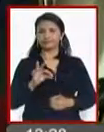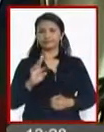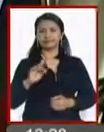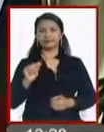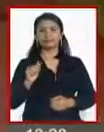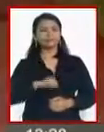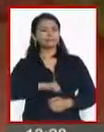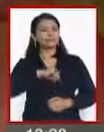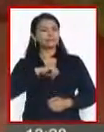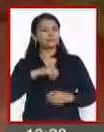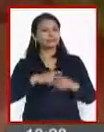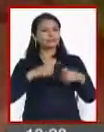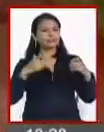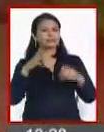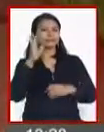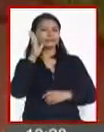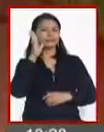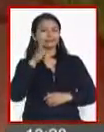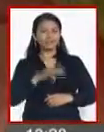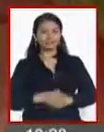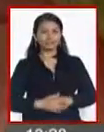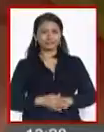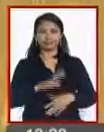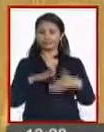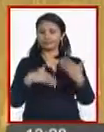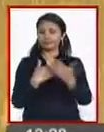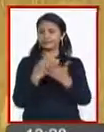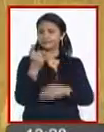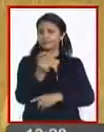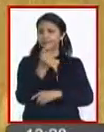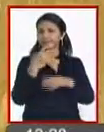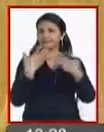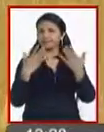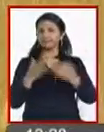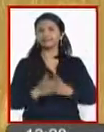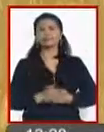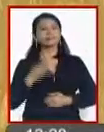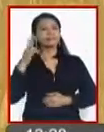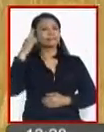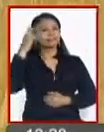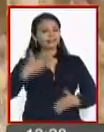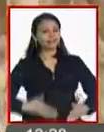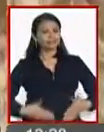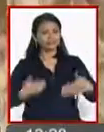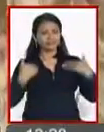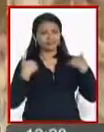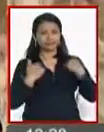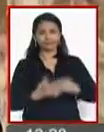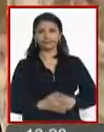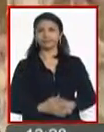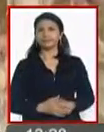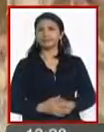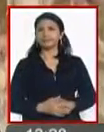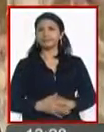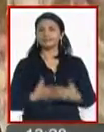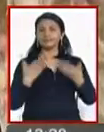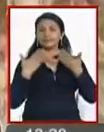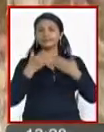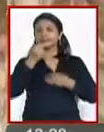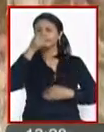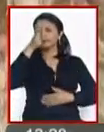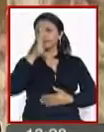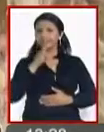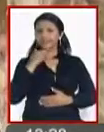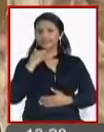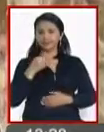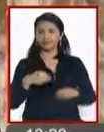Francisca es el orgullo más grande de su madre por todos los logros que alcanzó, la razón de su vivir. Yo doy gracias a